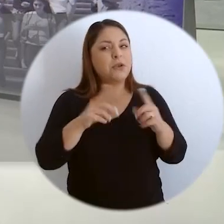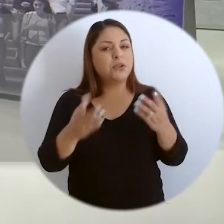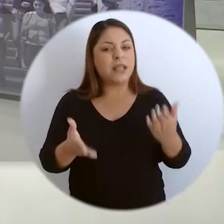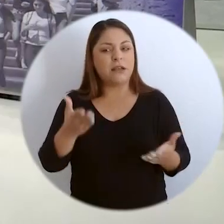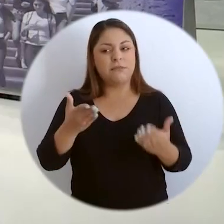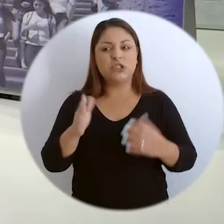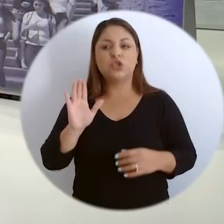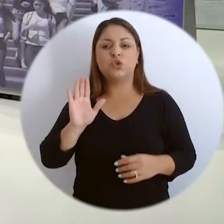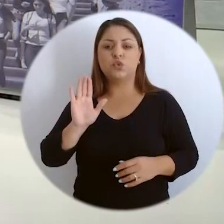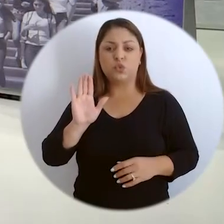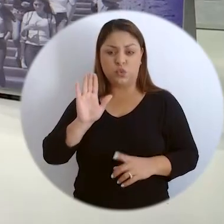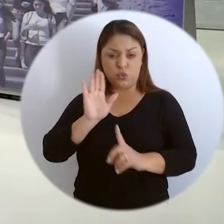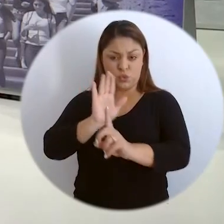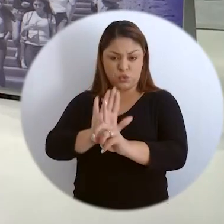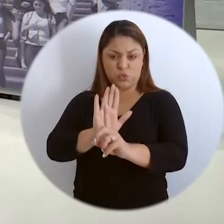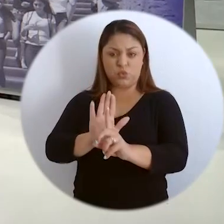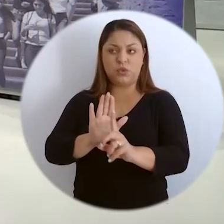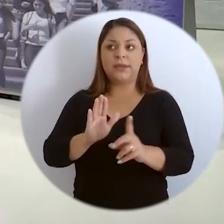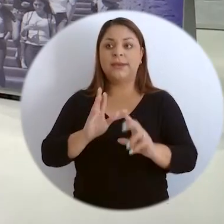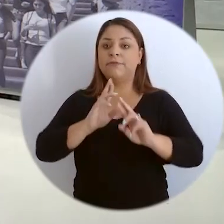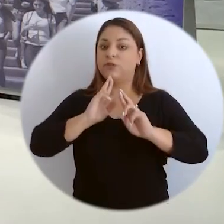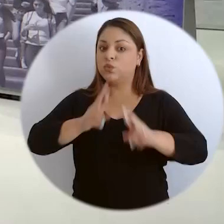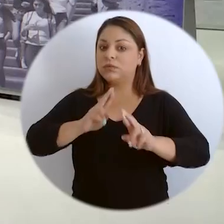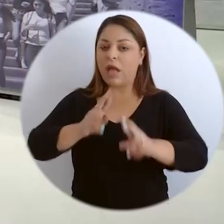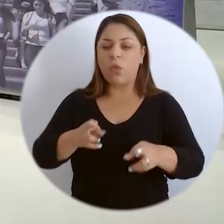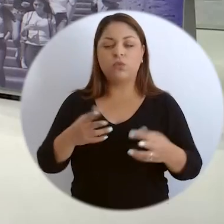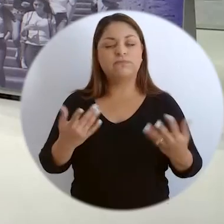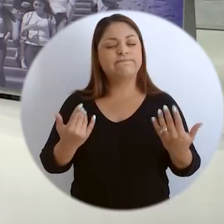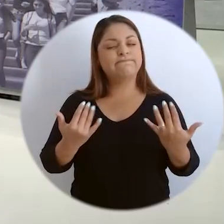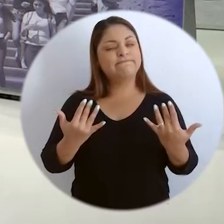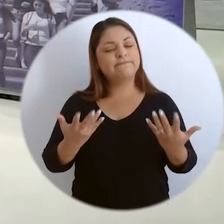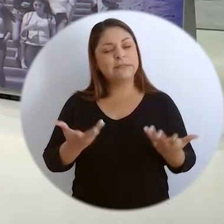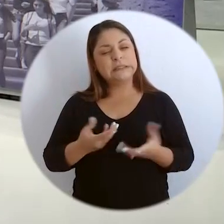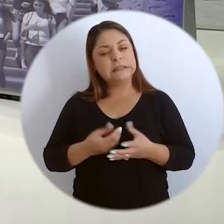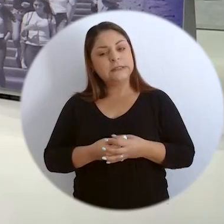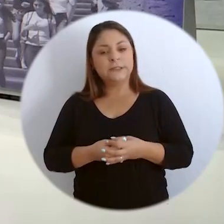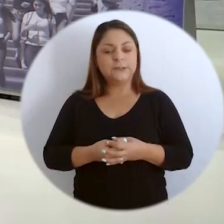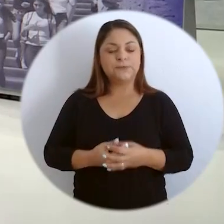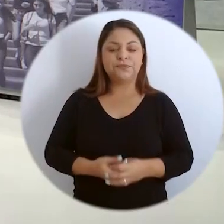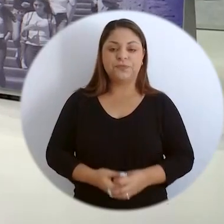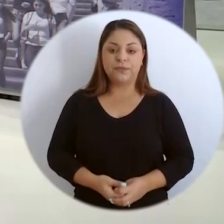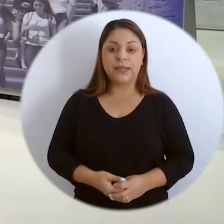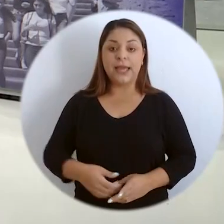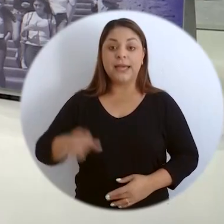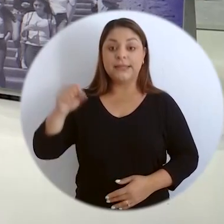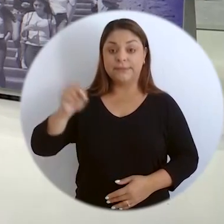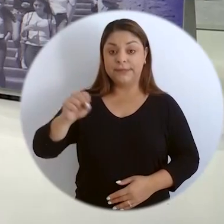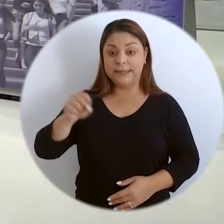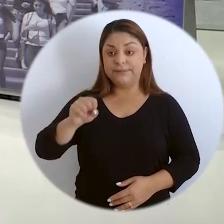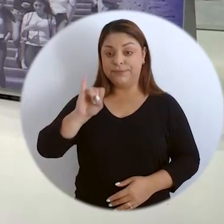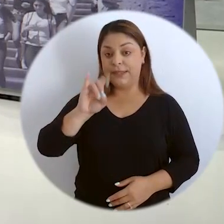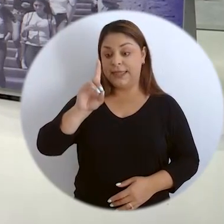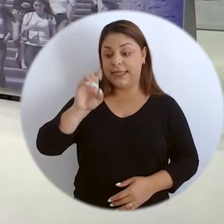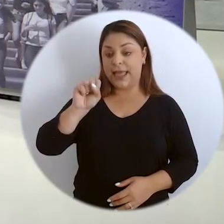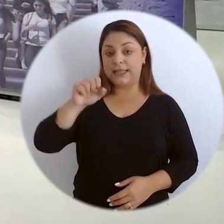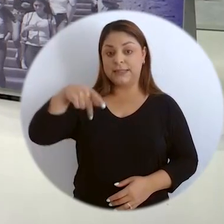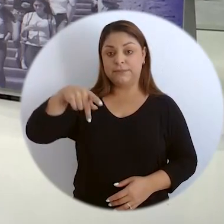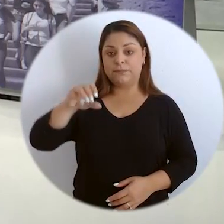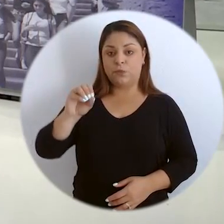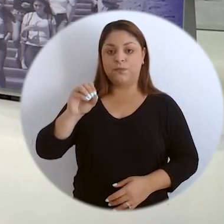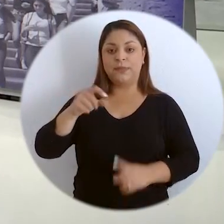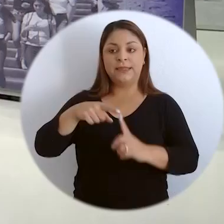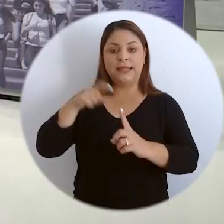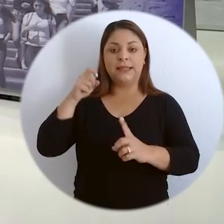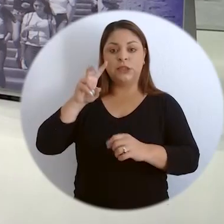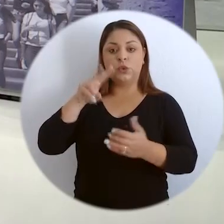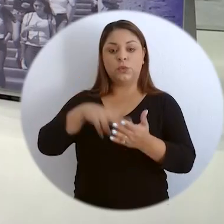evidentemente, independientemente de los aciertos y desaciertos de la gestión, a la mitad de este gobierno, pues